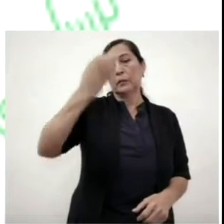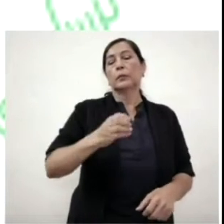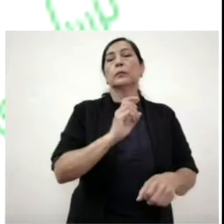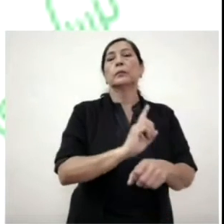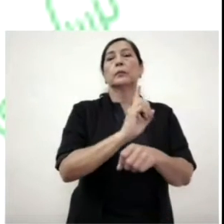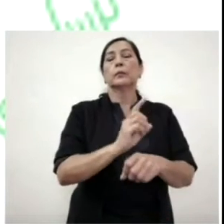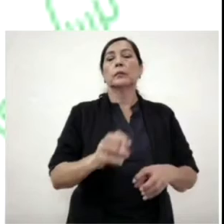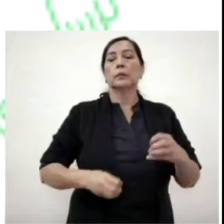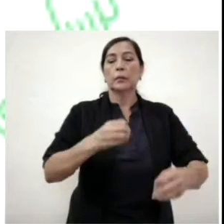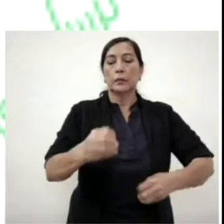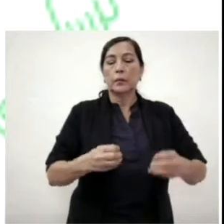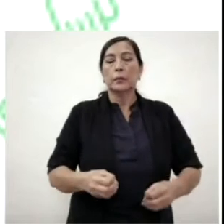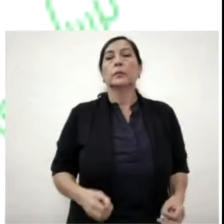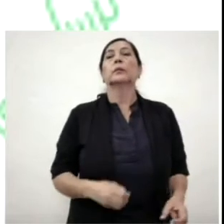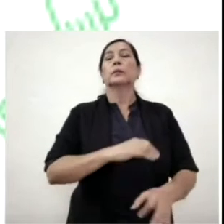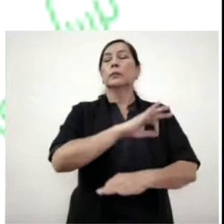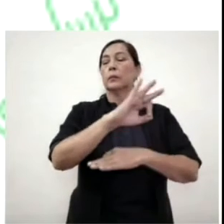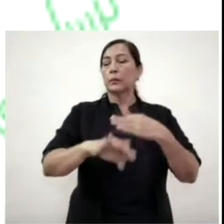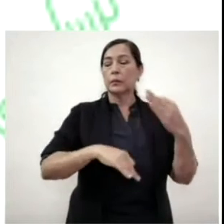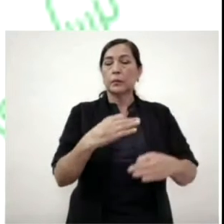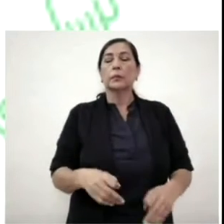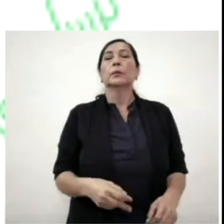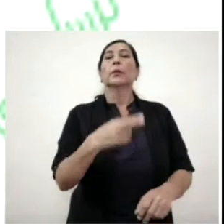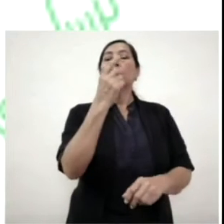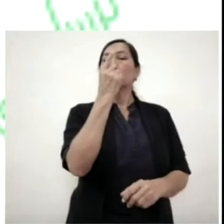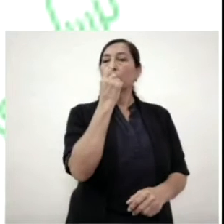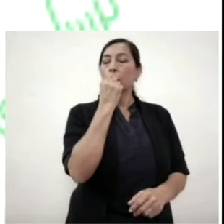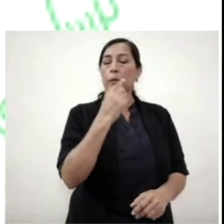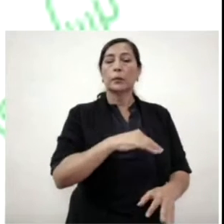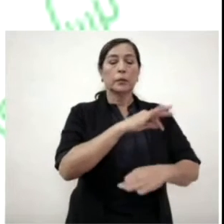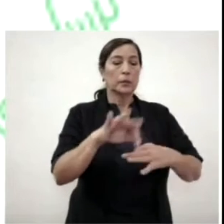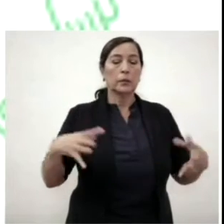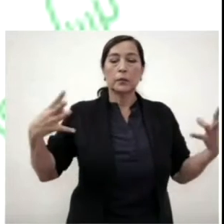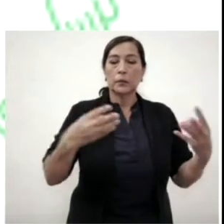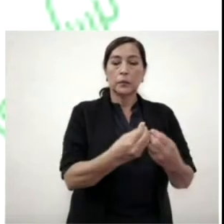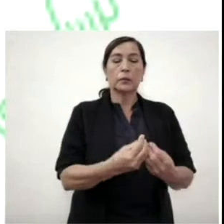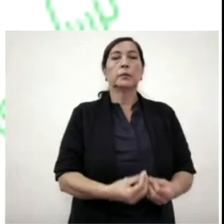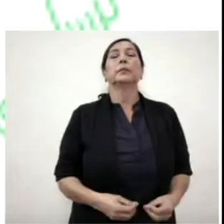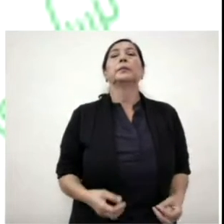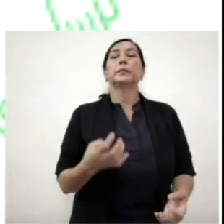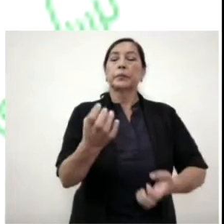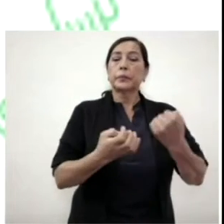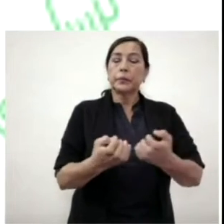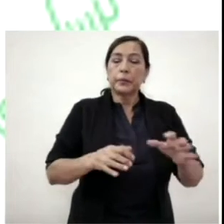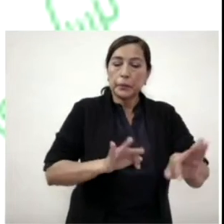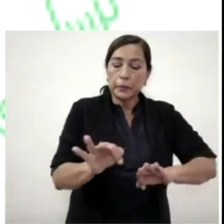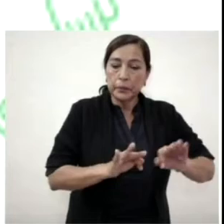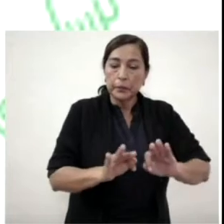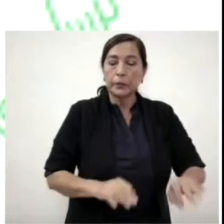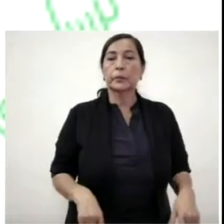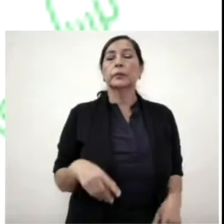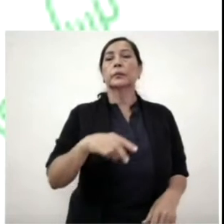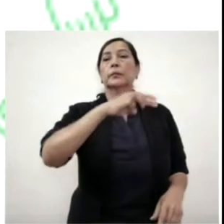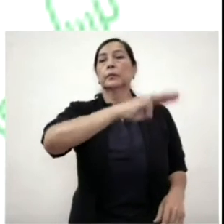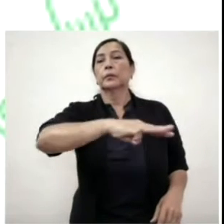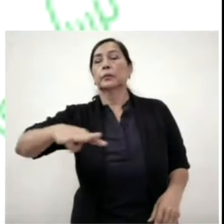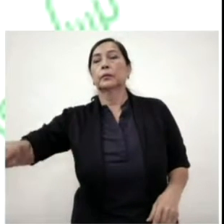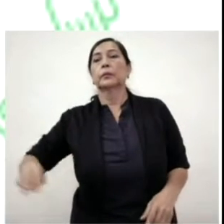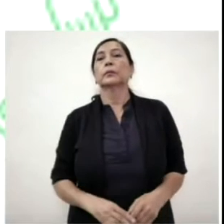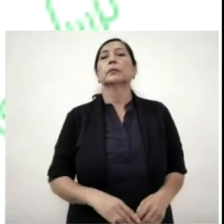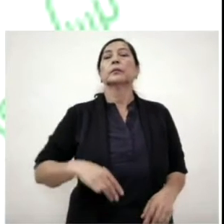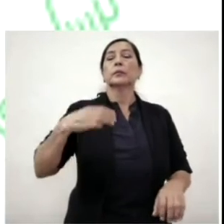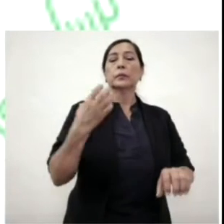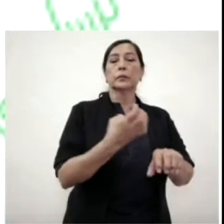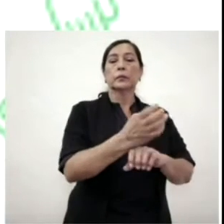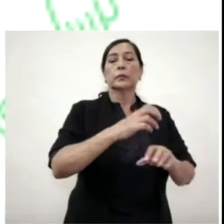Públicas, el Secretariado Ejecutivo de Seguridad Pública, el Instituto de Capacitación para el Trabajo del Estado de Michoacán, la Comisión Estatal